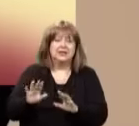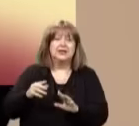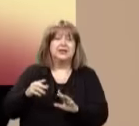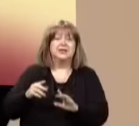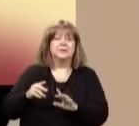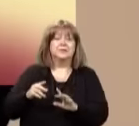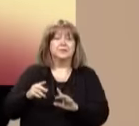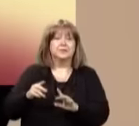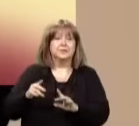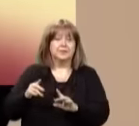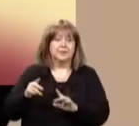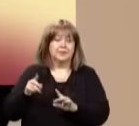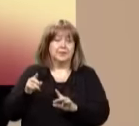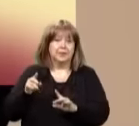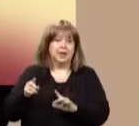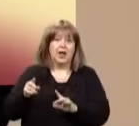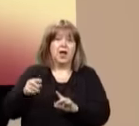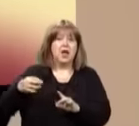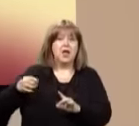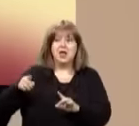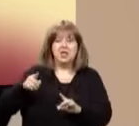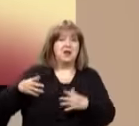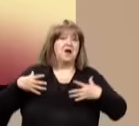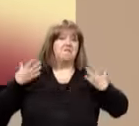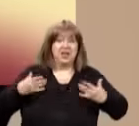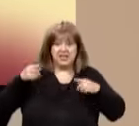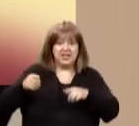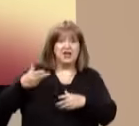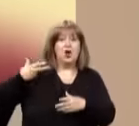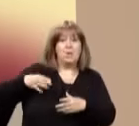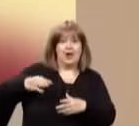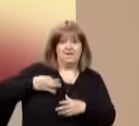nene que tenía una vida normal, feliz.